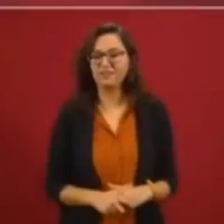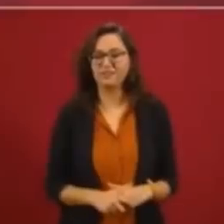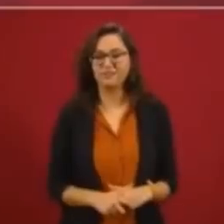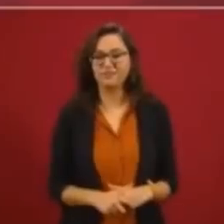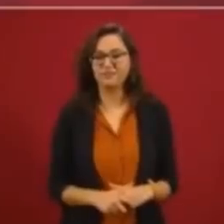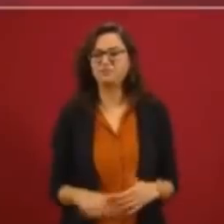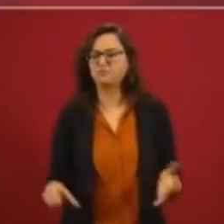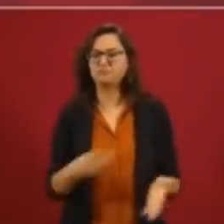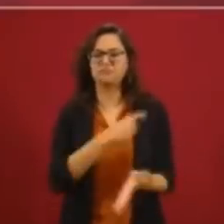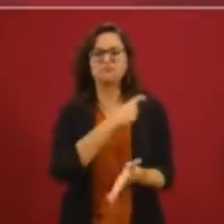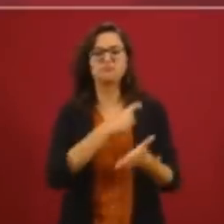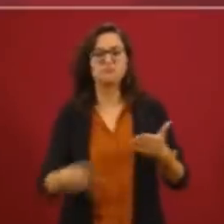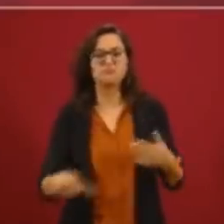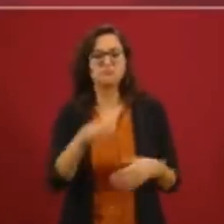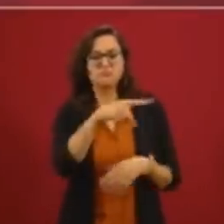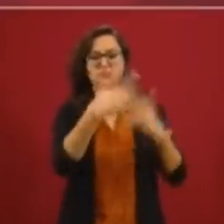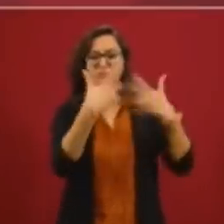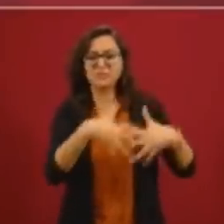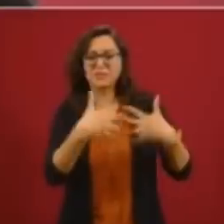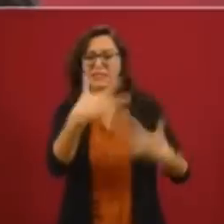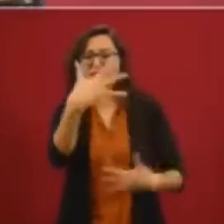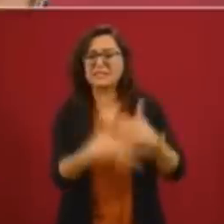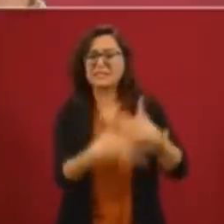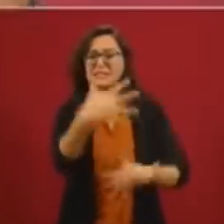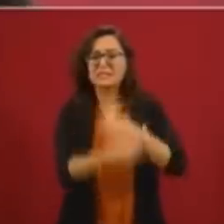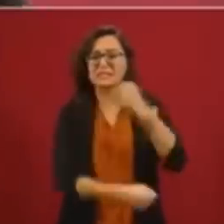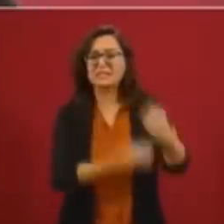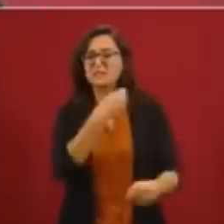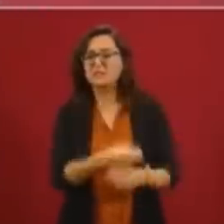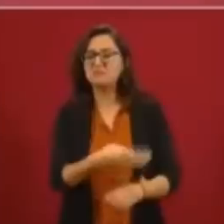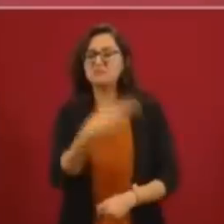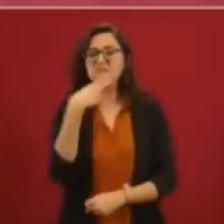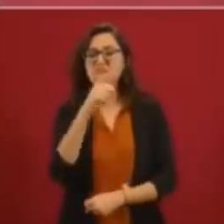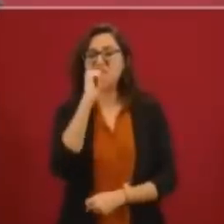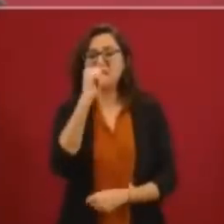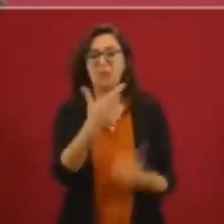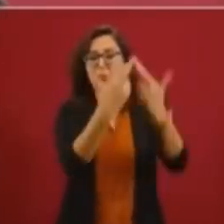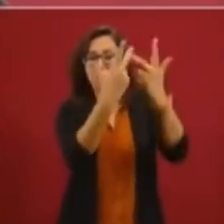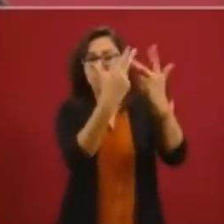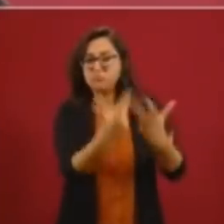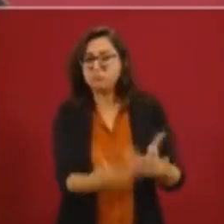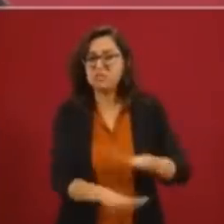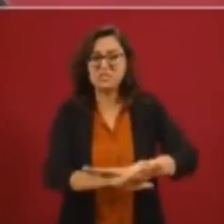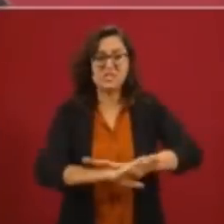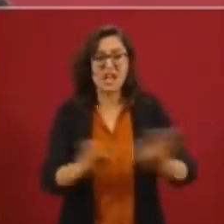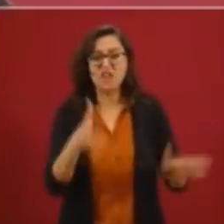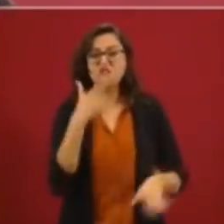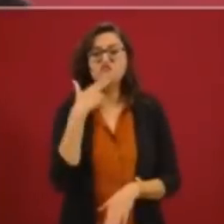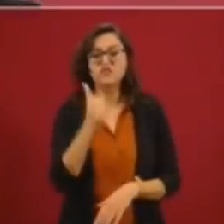sin uso, era una planta chatarra,